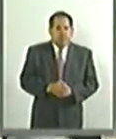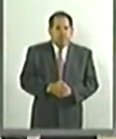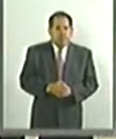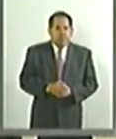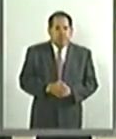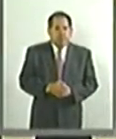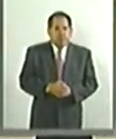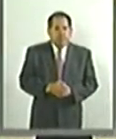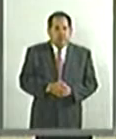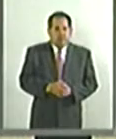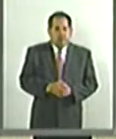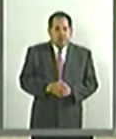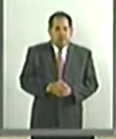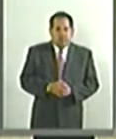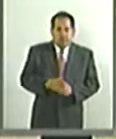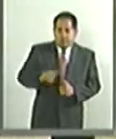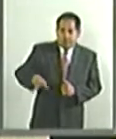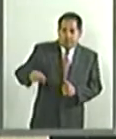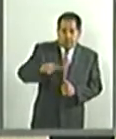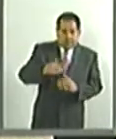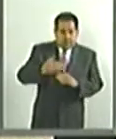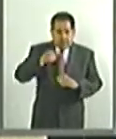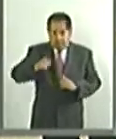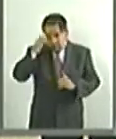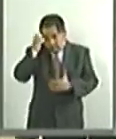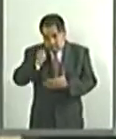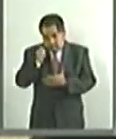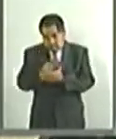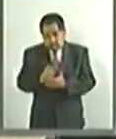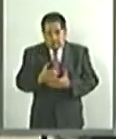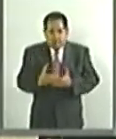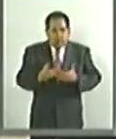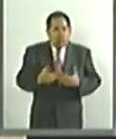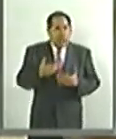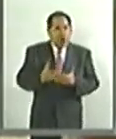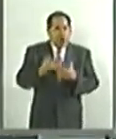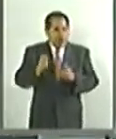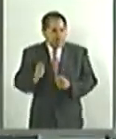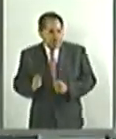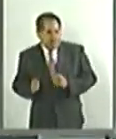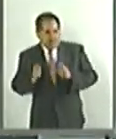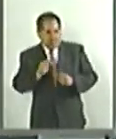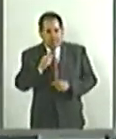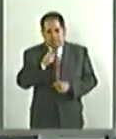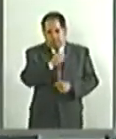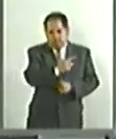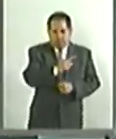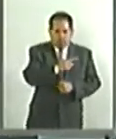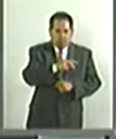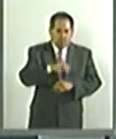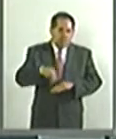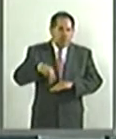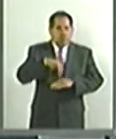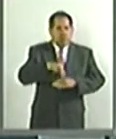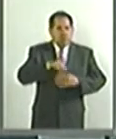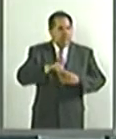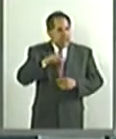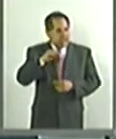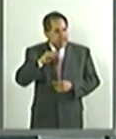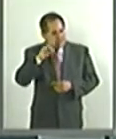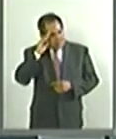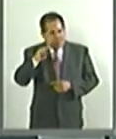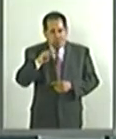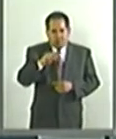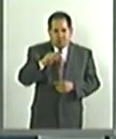el acuerdo aprobado para normar esta ceremonia en el que se le concede el uso de la tribuna al señor